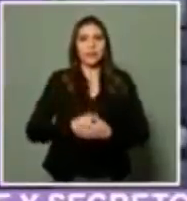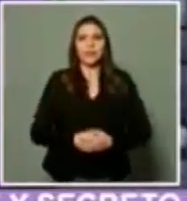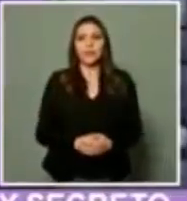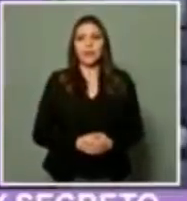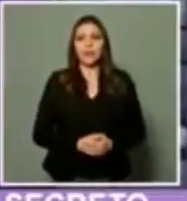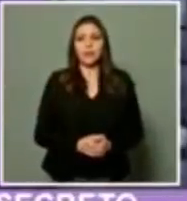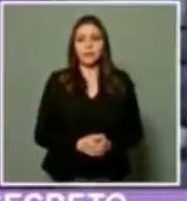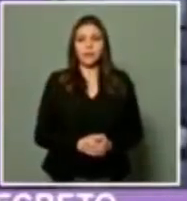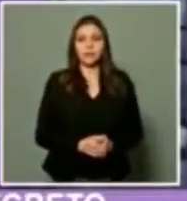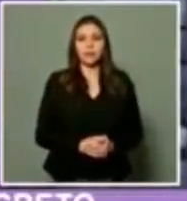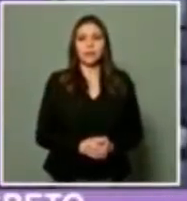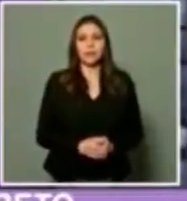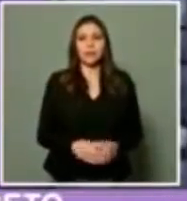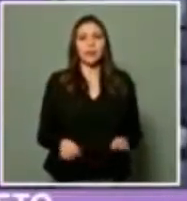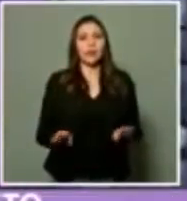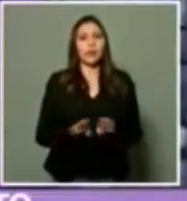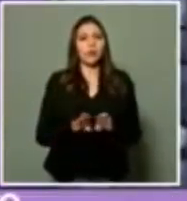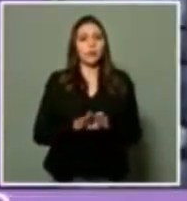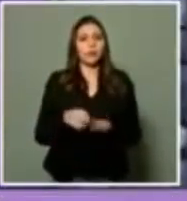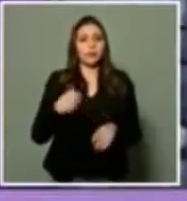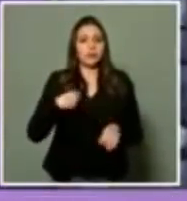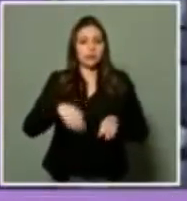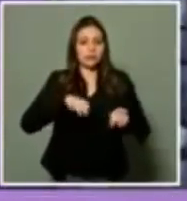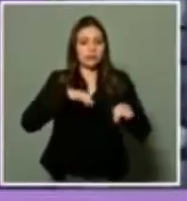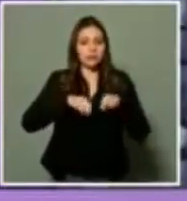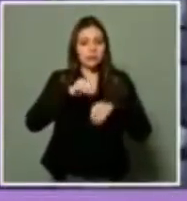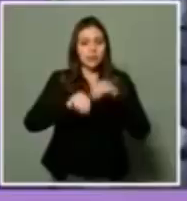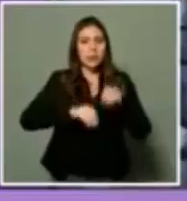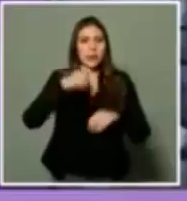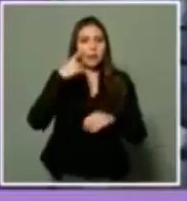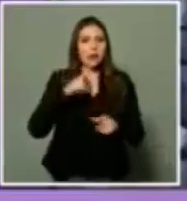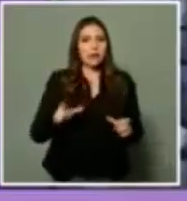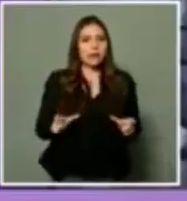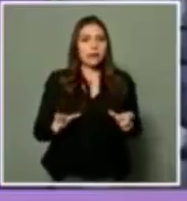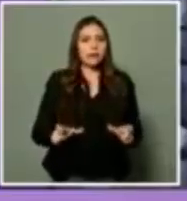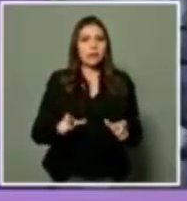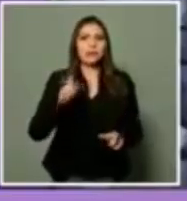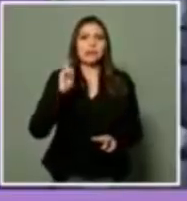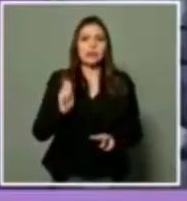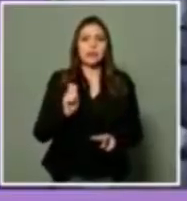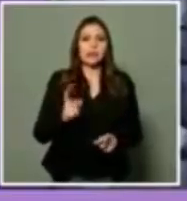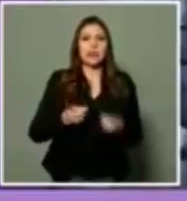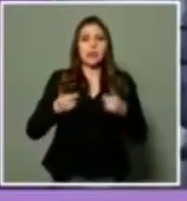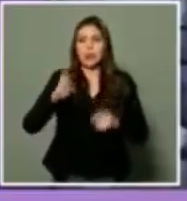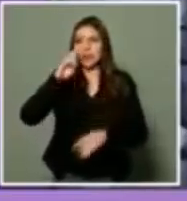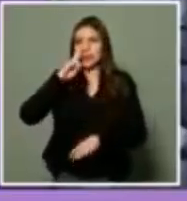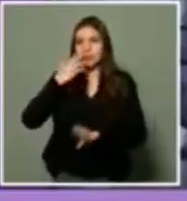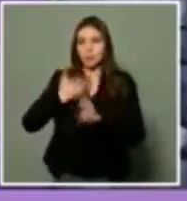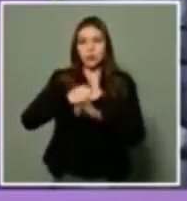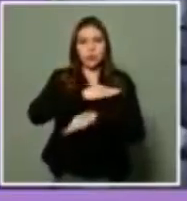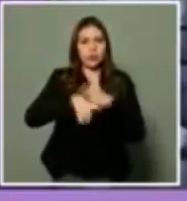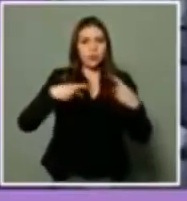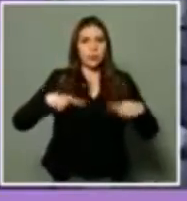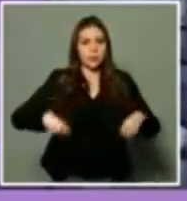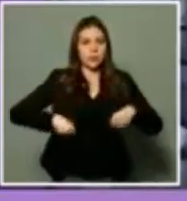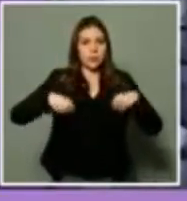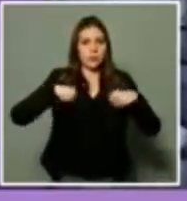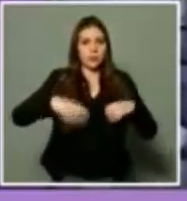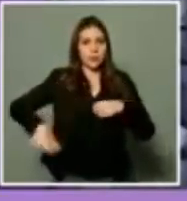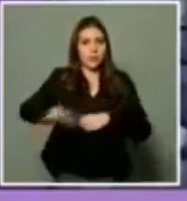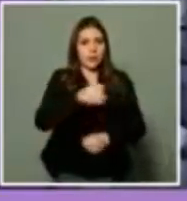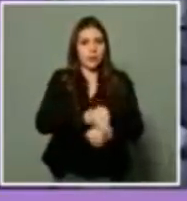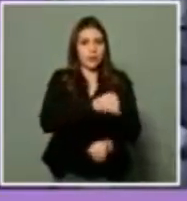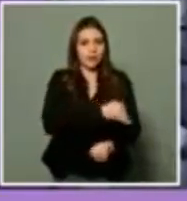Mi estrategia de seguridad está creada con responsabilidad hacia todos los iztapalapenses. Patrulla Rosa será un